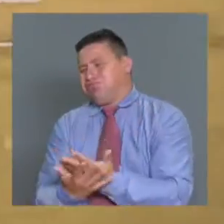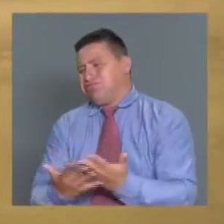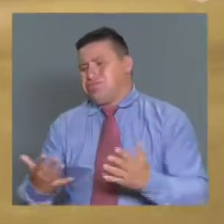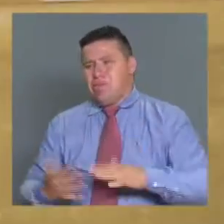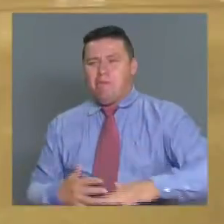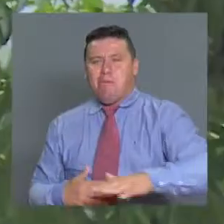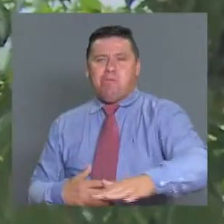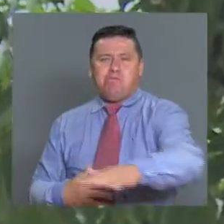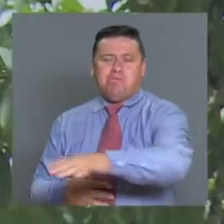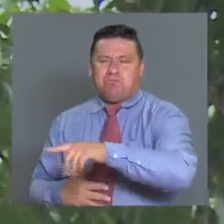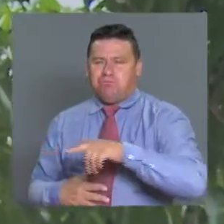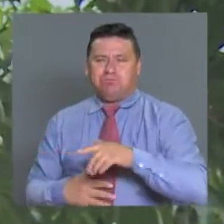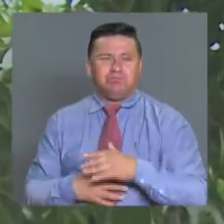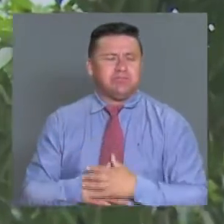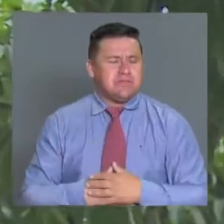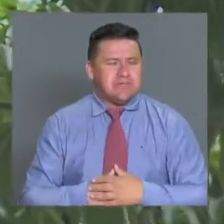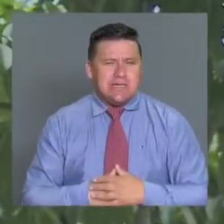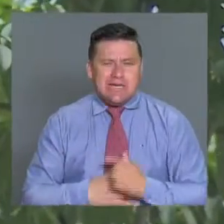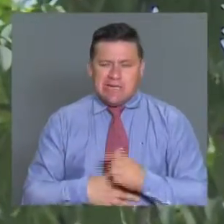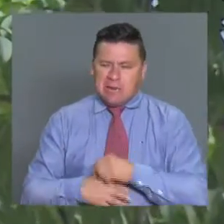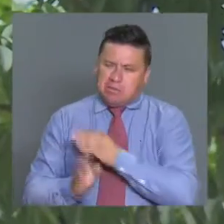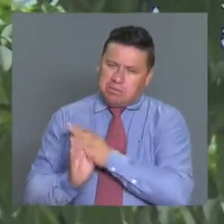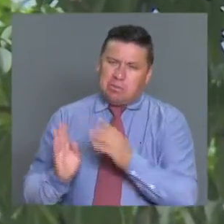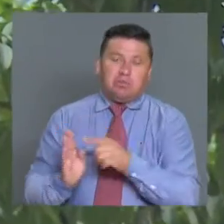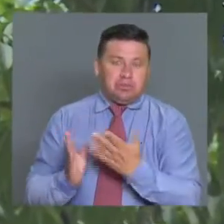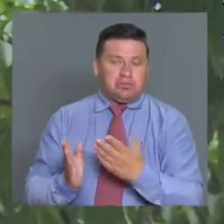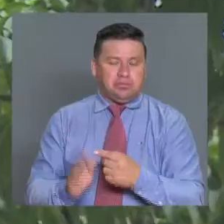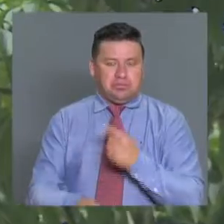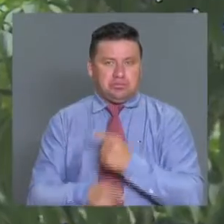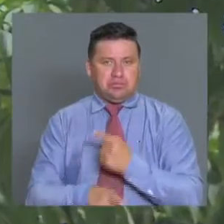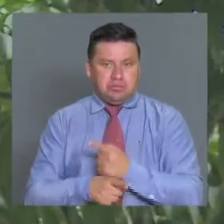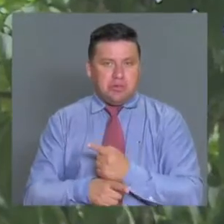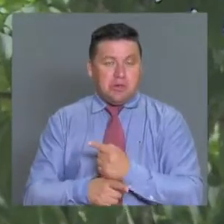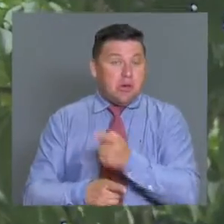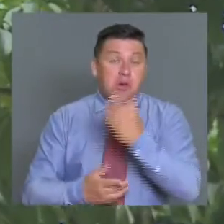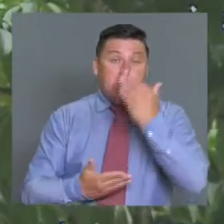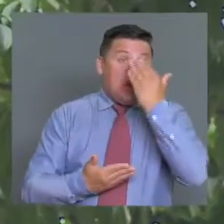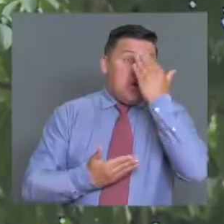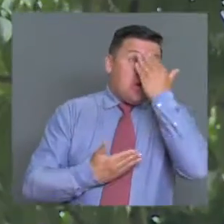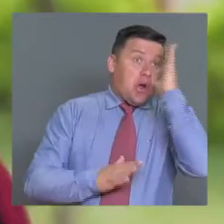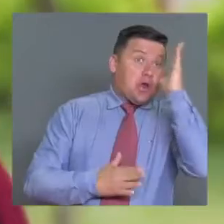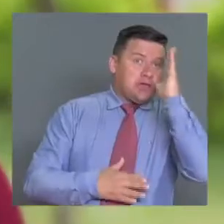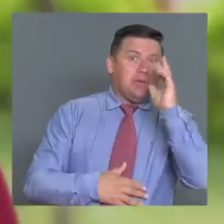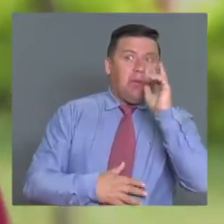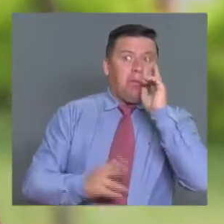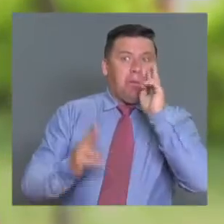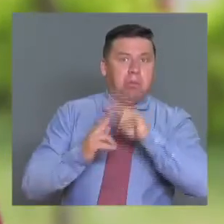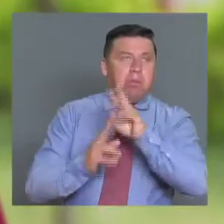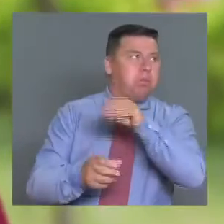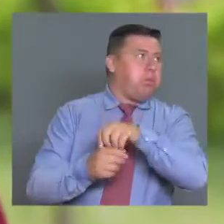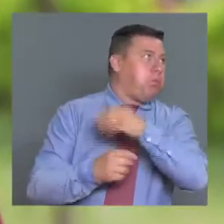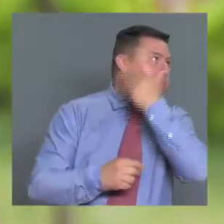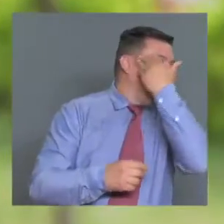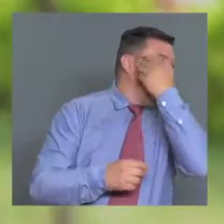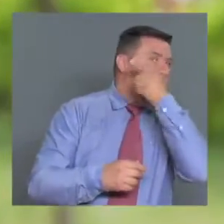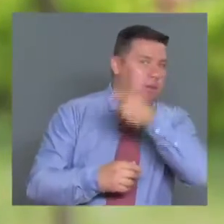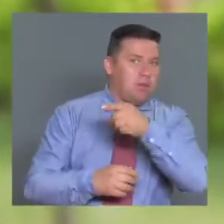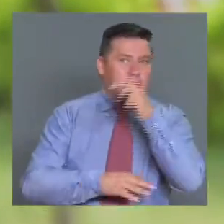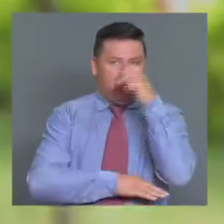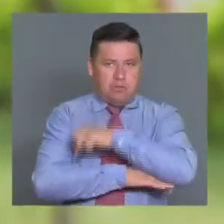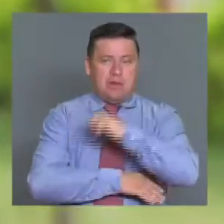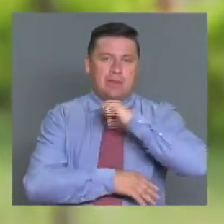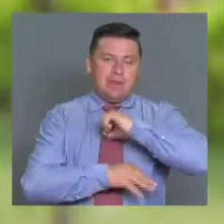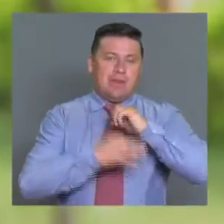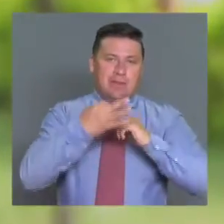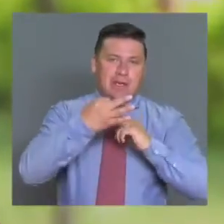de de momentos que precisamente se desconoce al interior del país nuestro departamento del putumayo está dividido